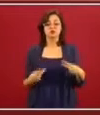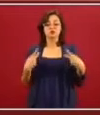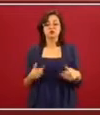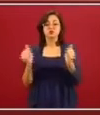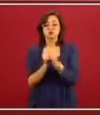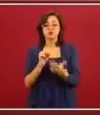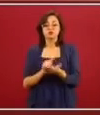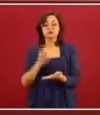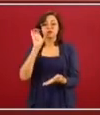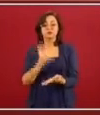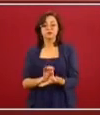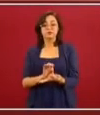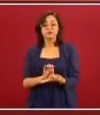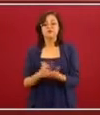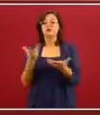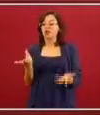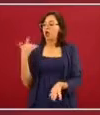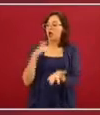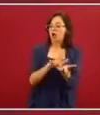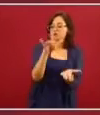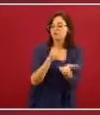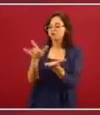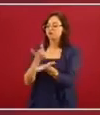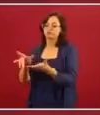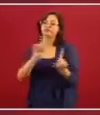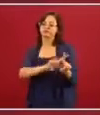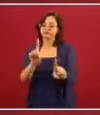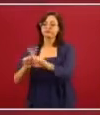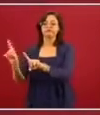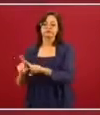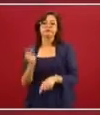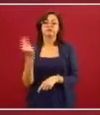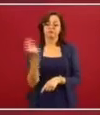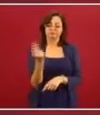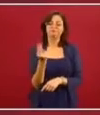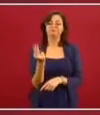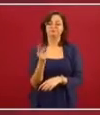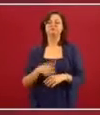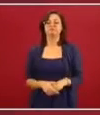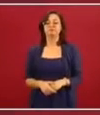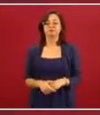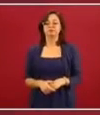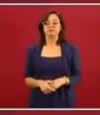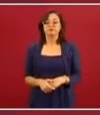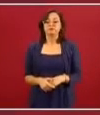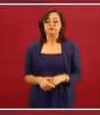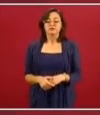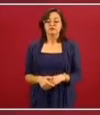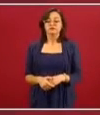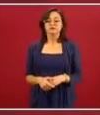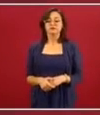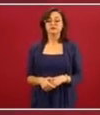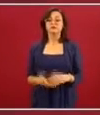discapacidad necesitan distintos apoyos de asistencia y hay que brindárselos. Entonces, ahí